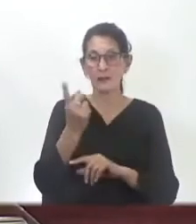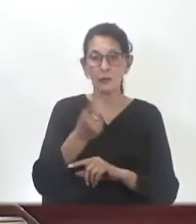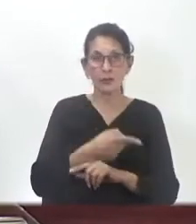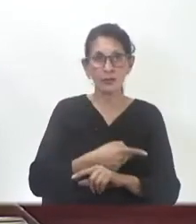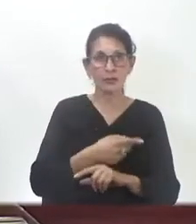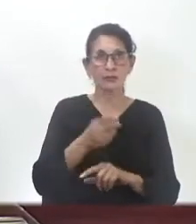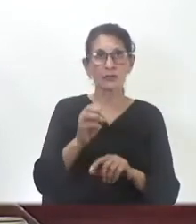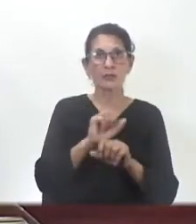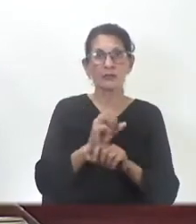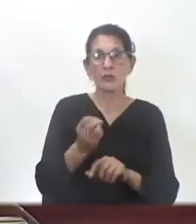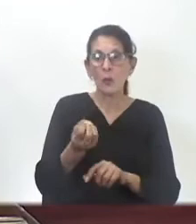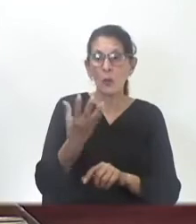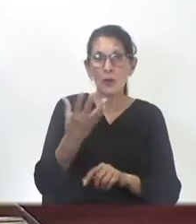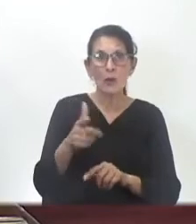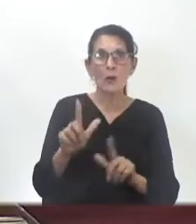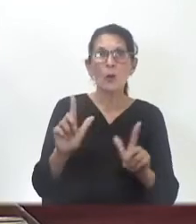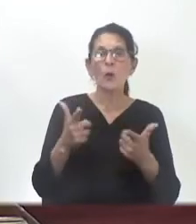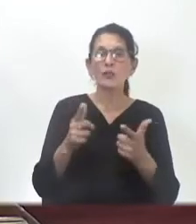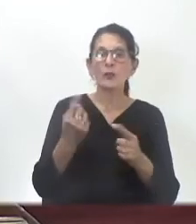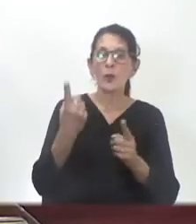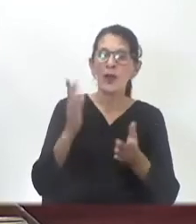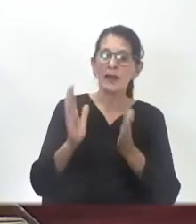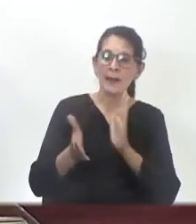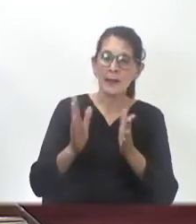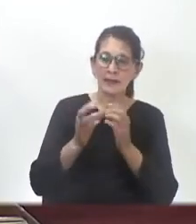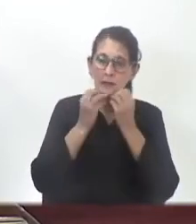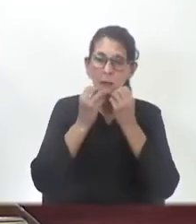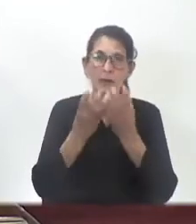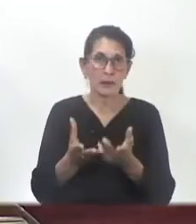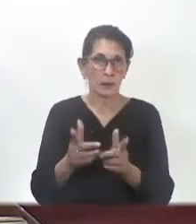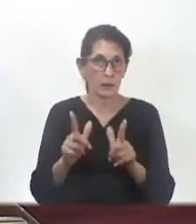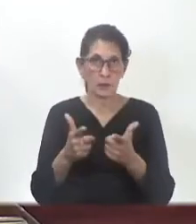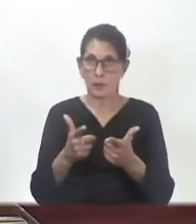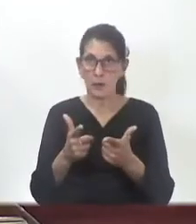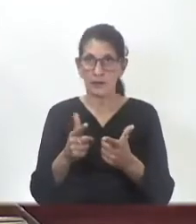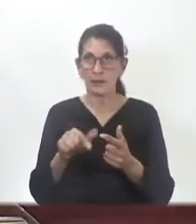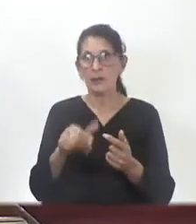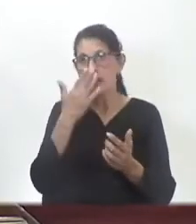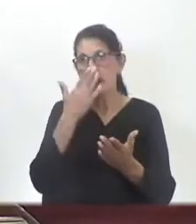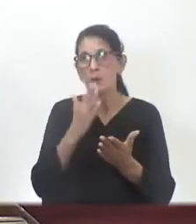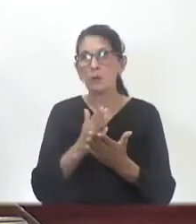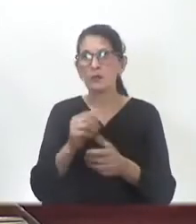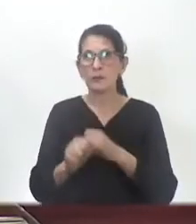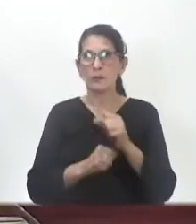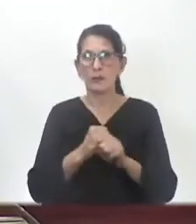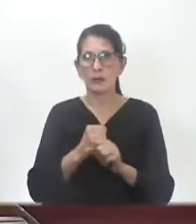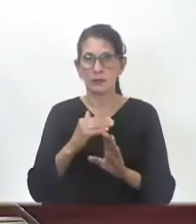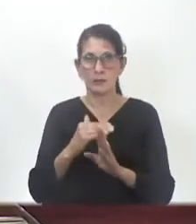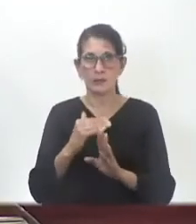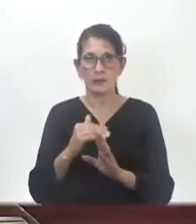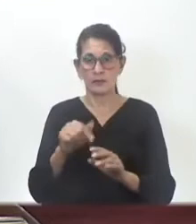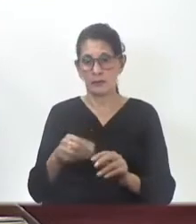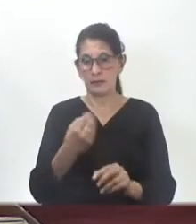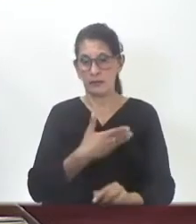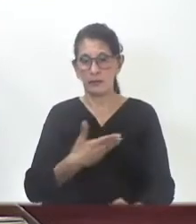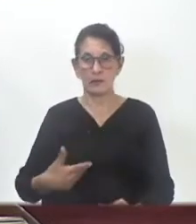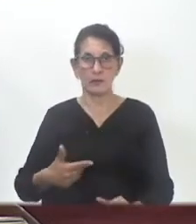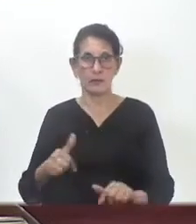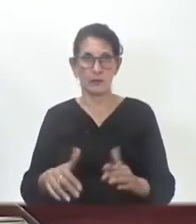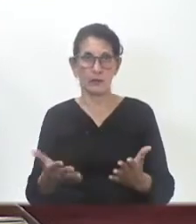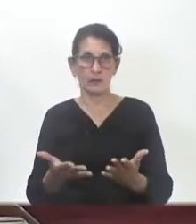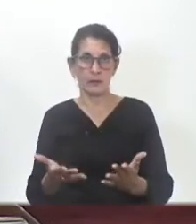libertad que son residentes no tuvieron una rehabilitación digna. Y no en el último año y medio que la coalición está gobernando.